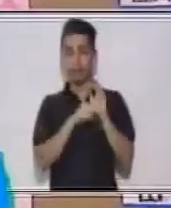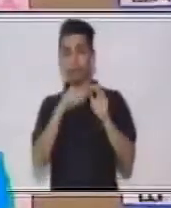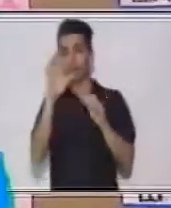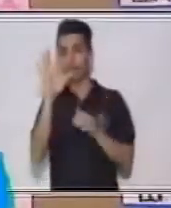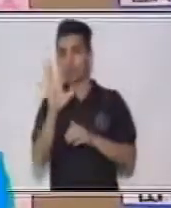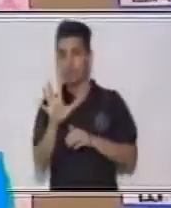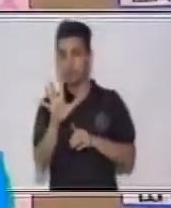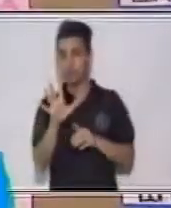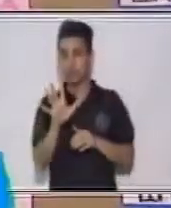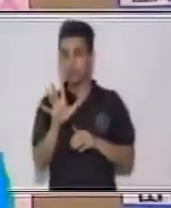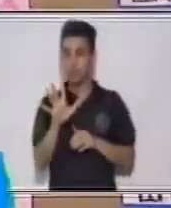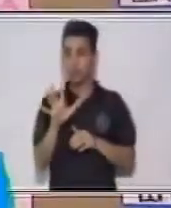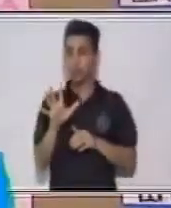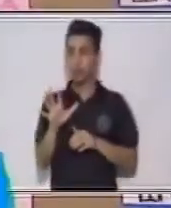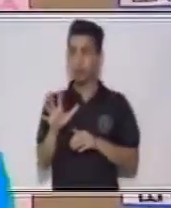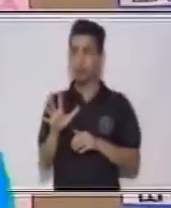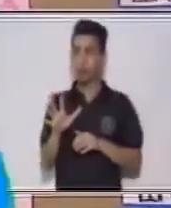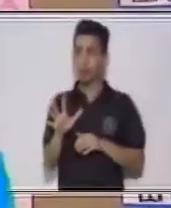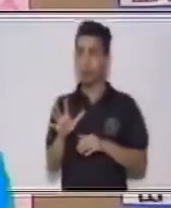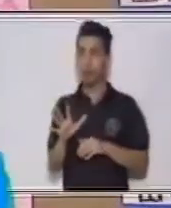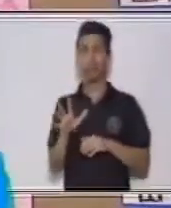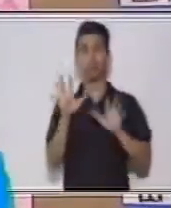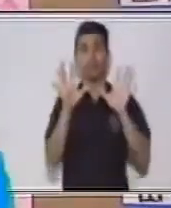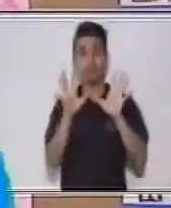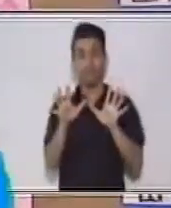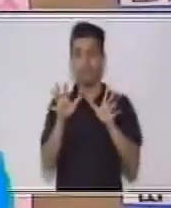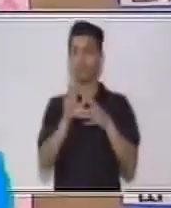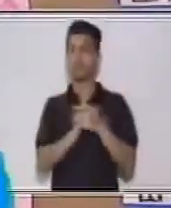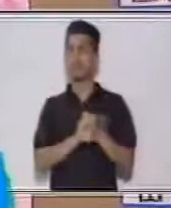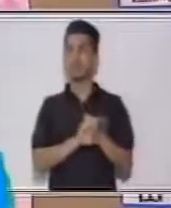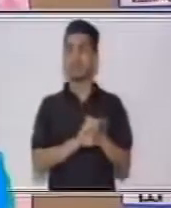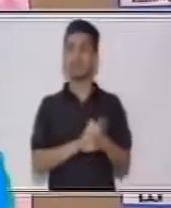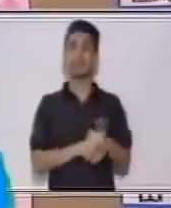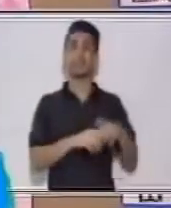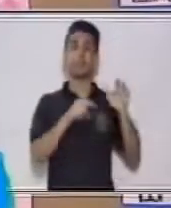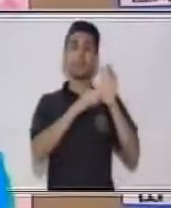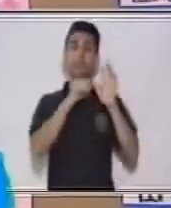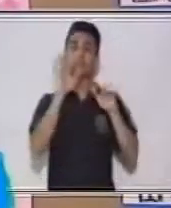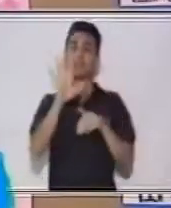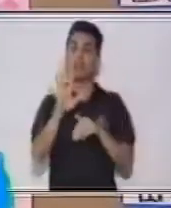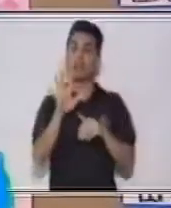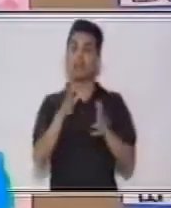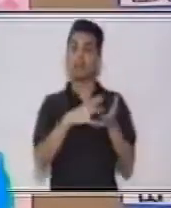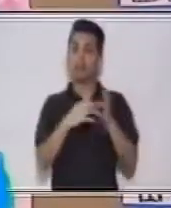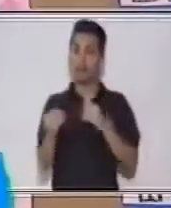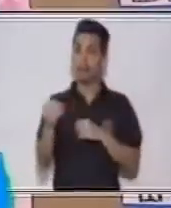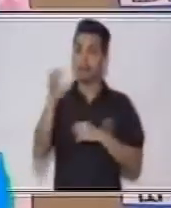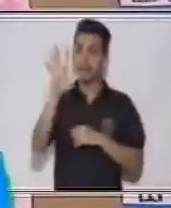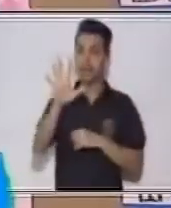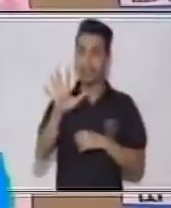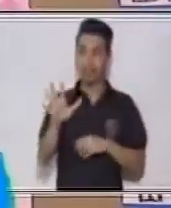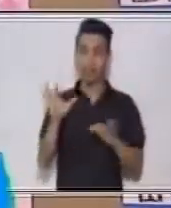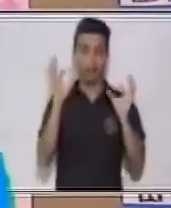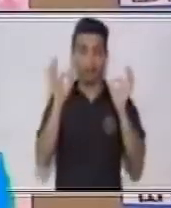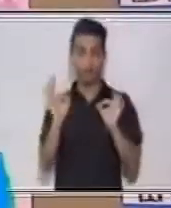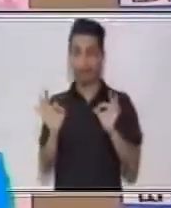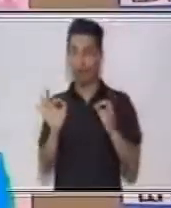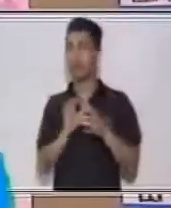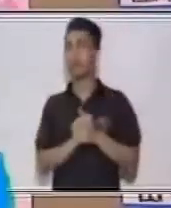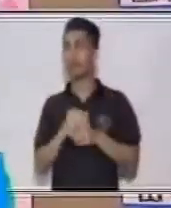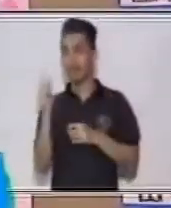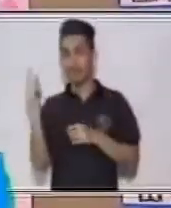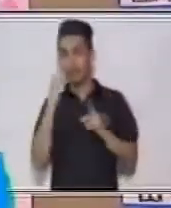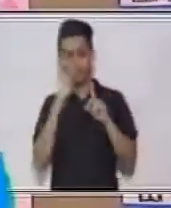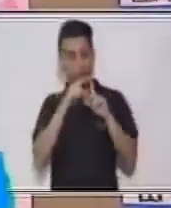15 - 5 10 y 10 menos 55 aquí este